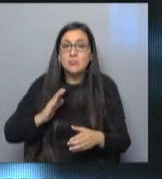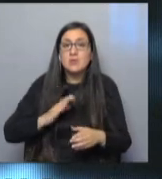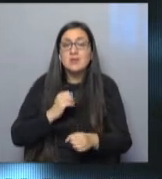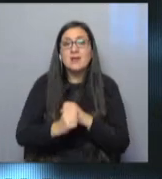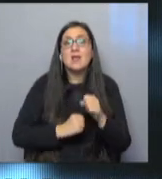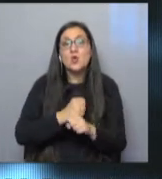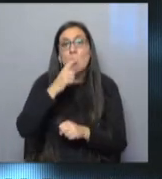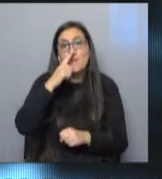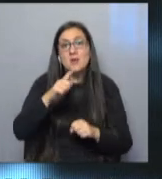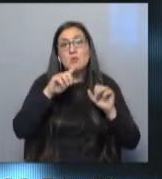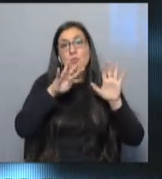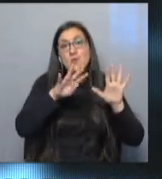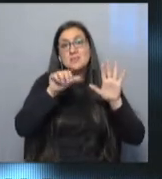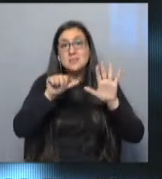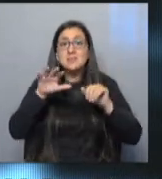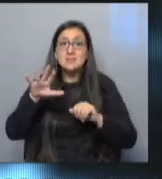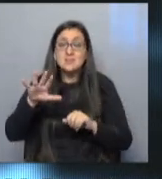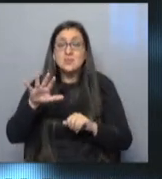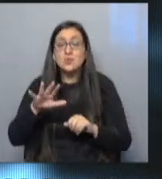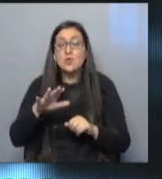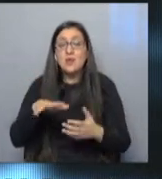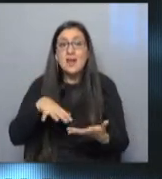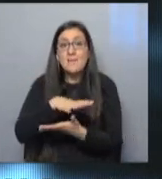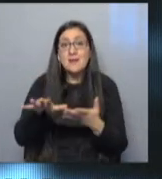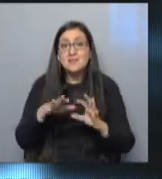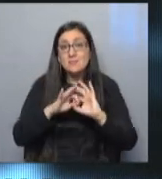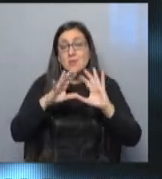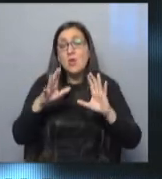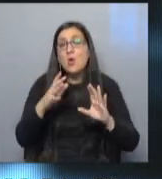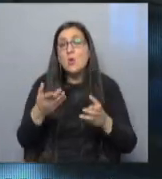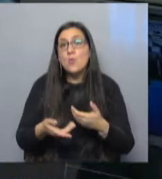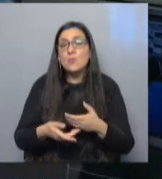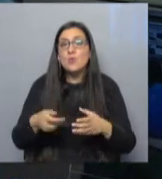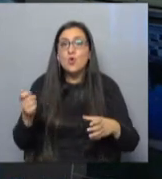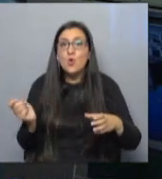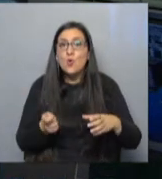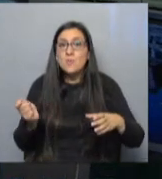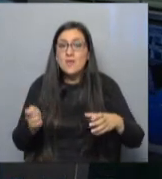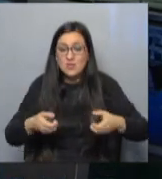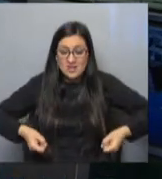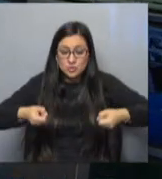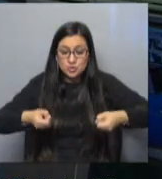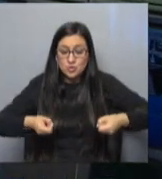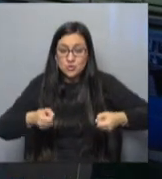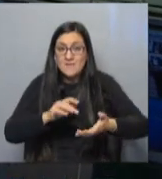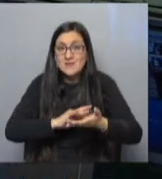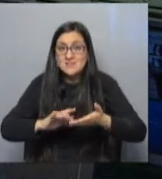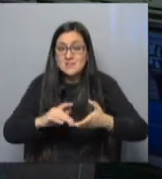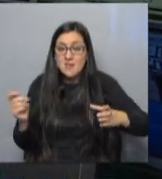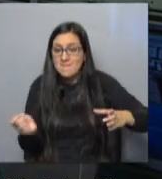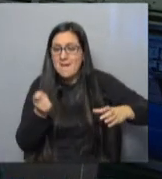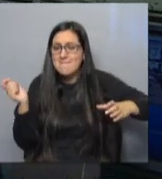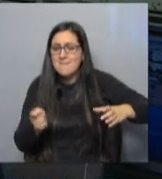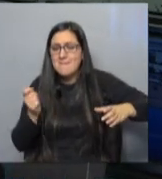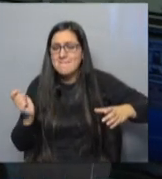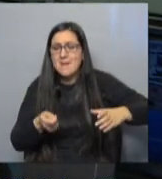65 en la plaza independencia con mostrando la soya golpeando las ollas vacías pidiendo por la carestía de la vida y demás